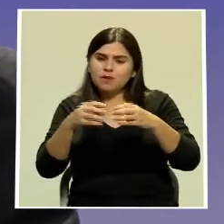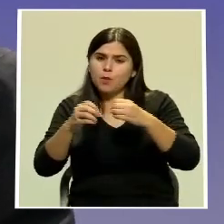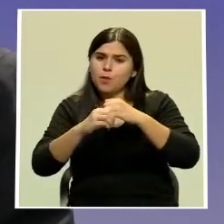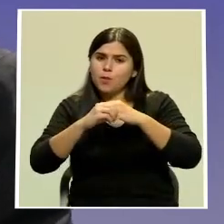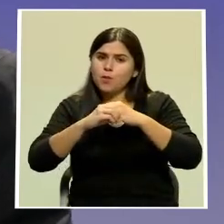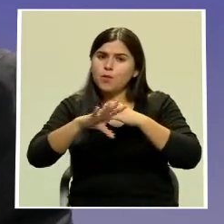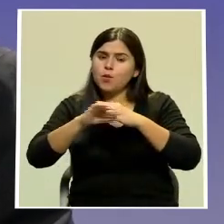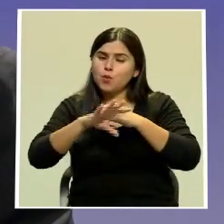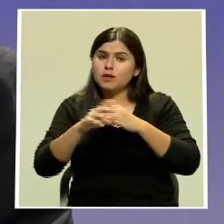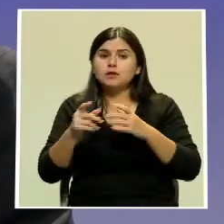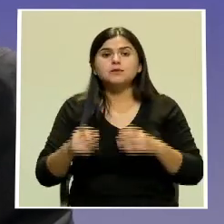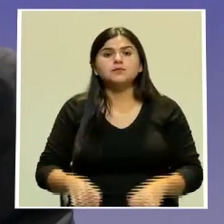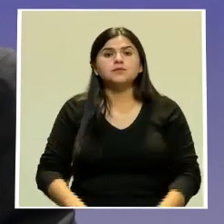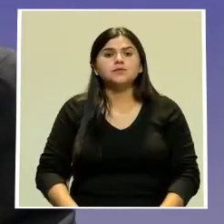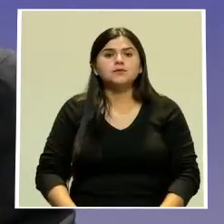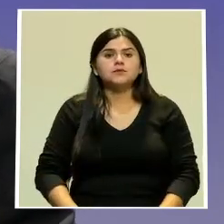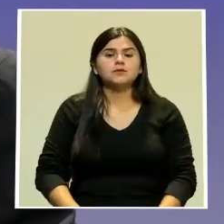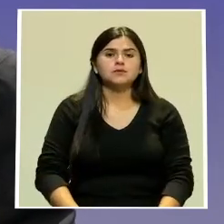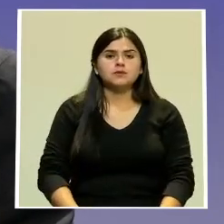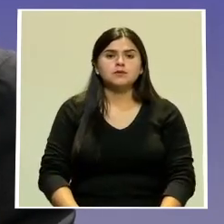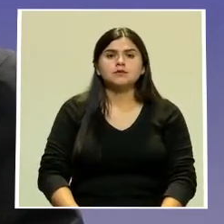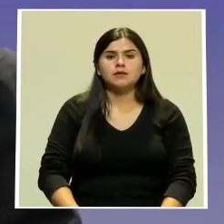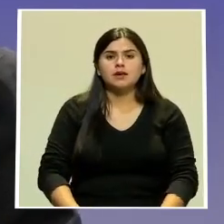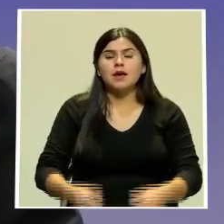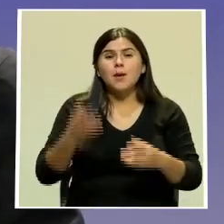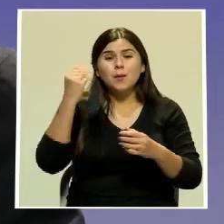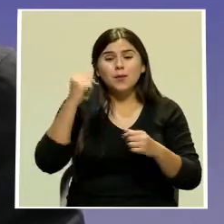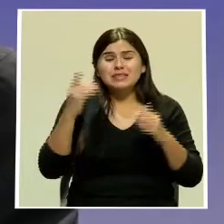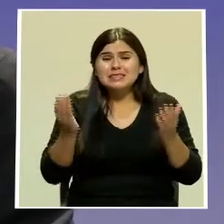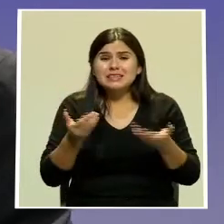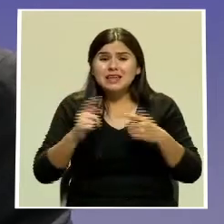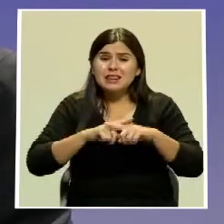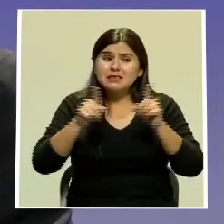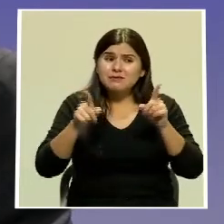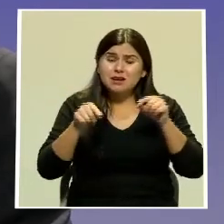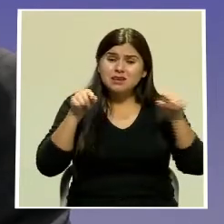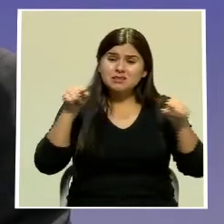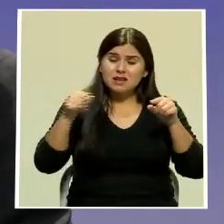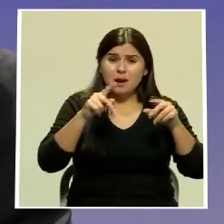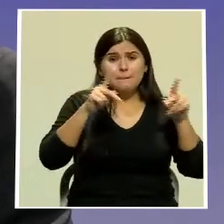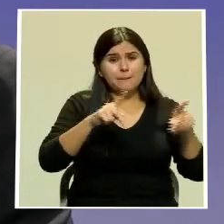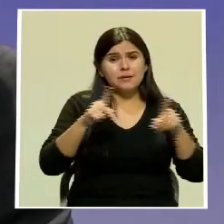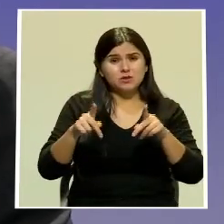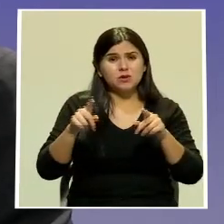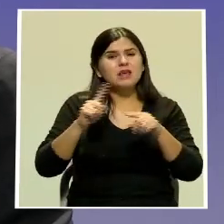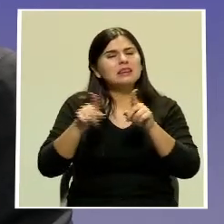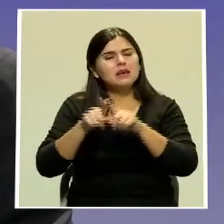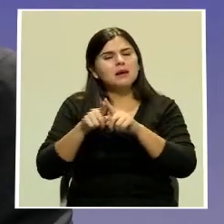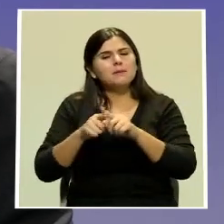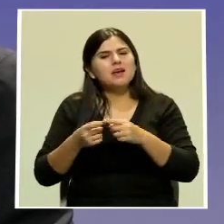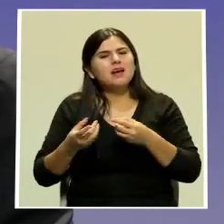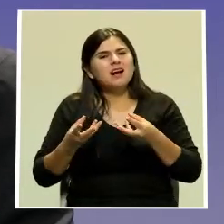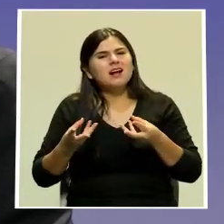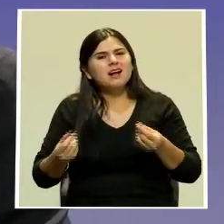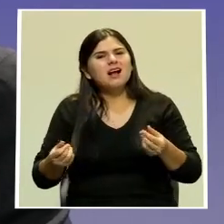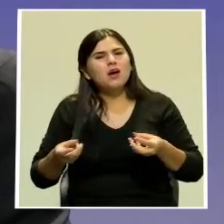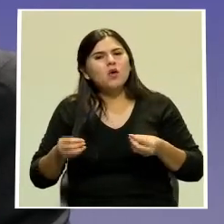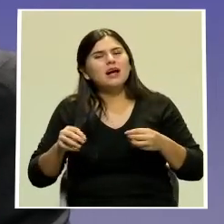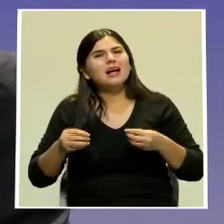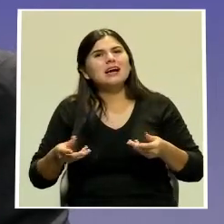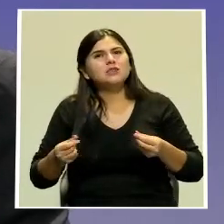que también generan, digamos, una diferencia entre las personas, pero también generan un gasto excesivo. Va a depender mucho